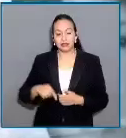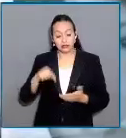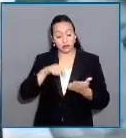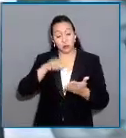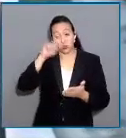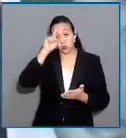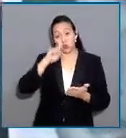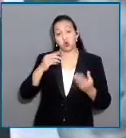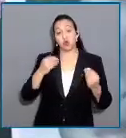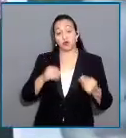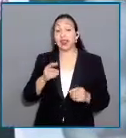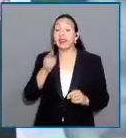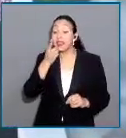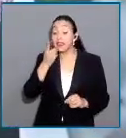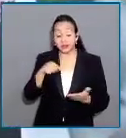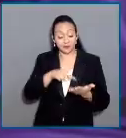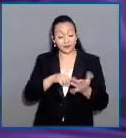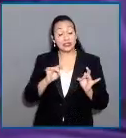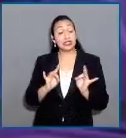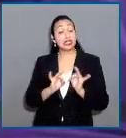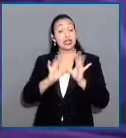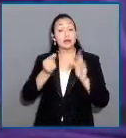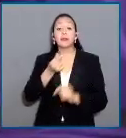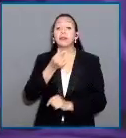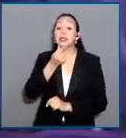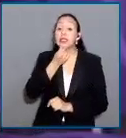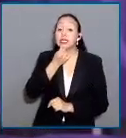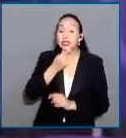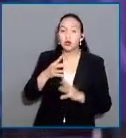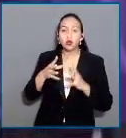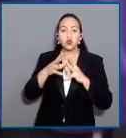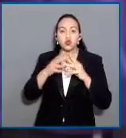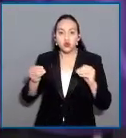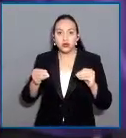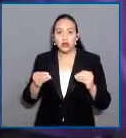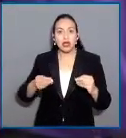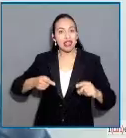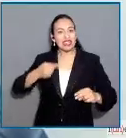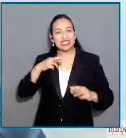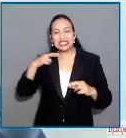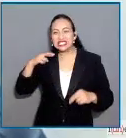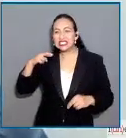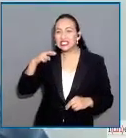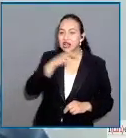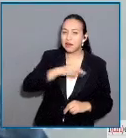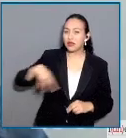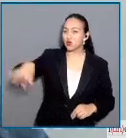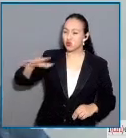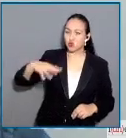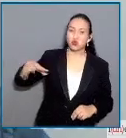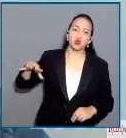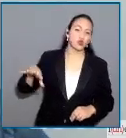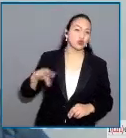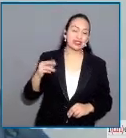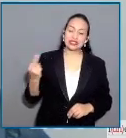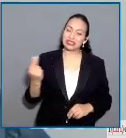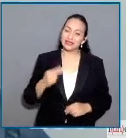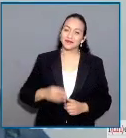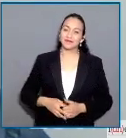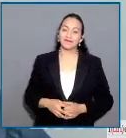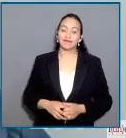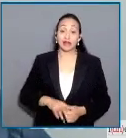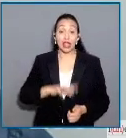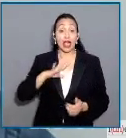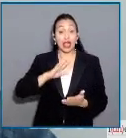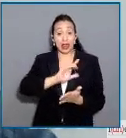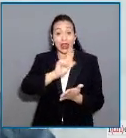de desaparición de personas menores de edad, la búsqueda debe iniciarse de manera inmediata. De nada decir que la Ley General de Desaparición